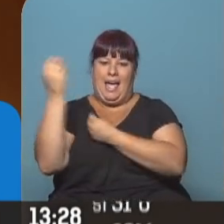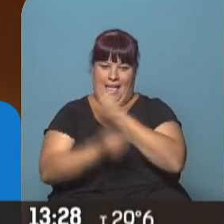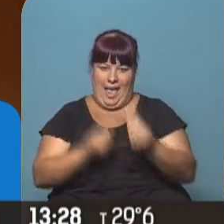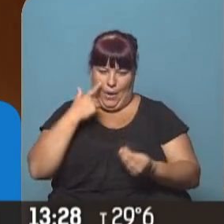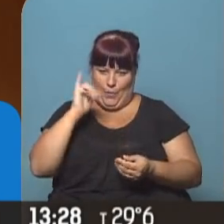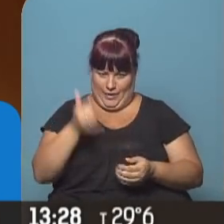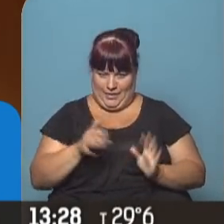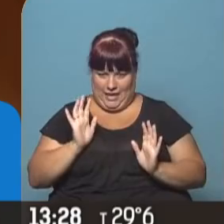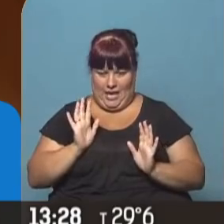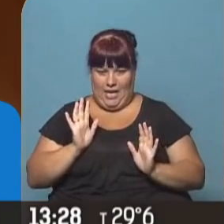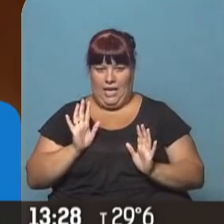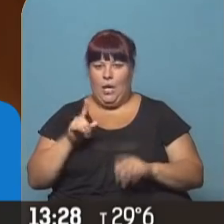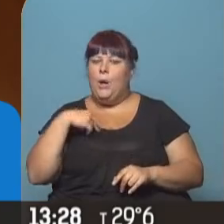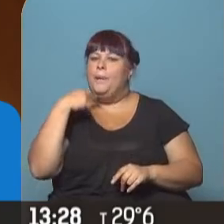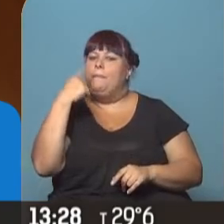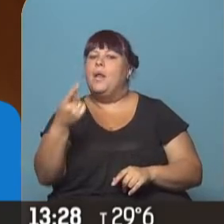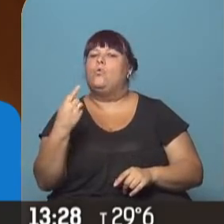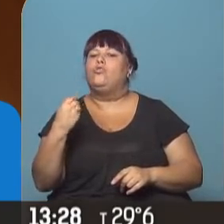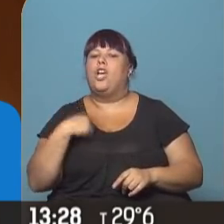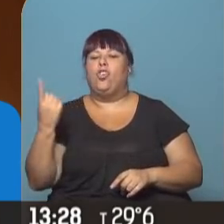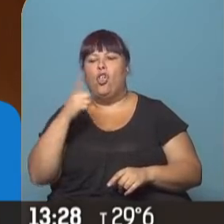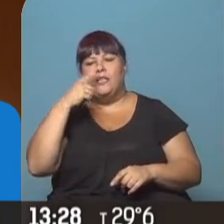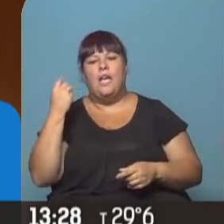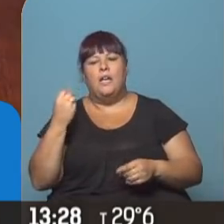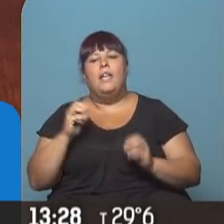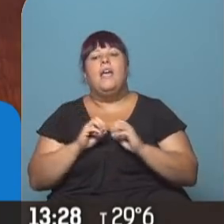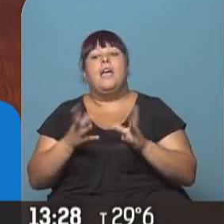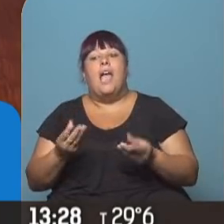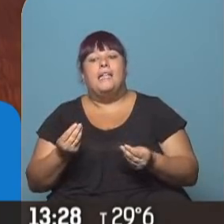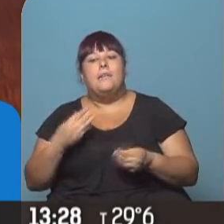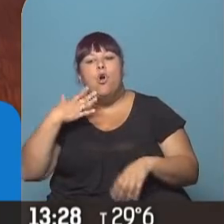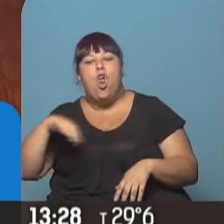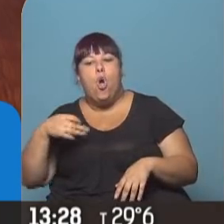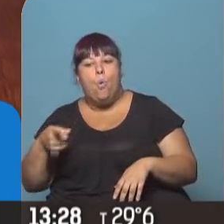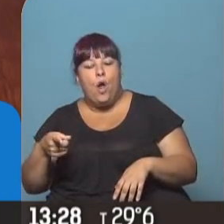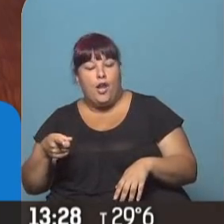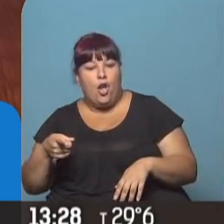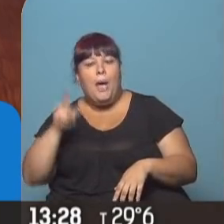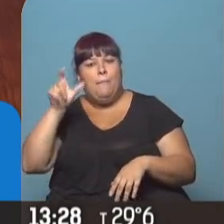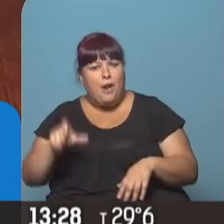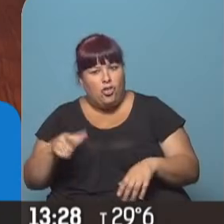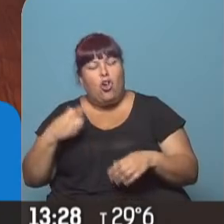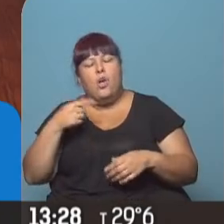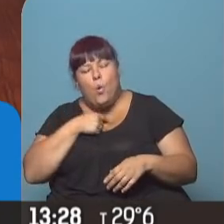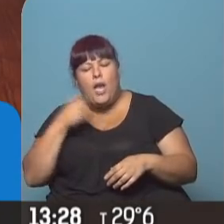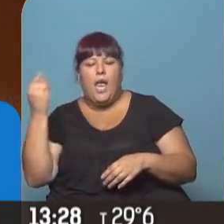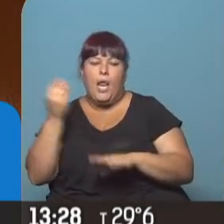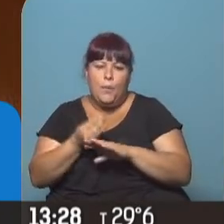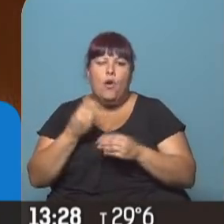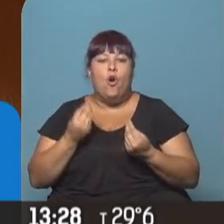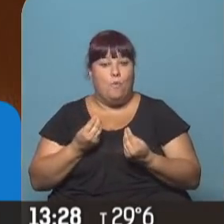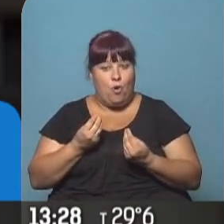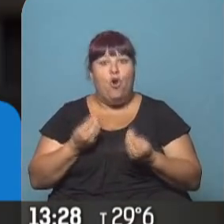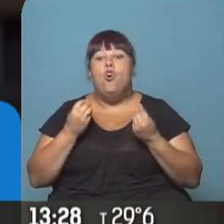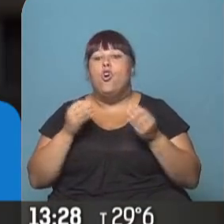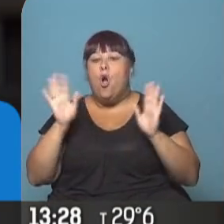migrantes. Una pregunta que tenemos que hacernos como Estado es, ¿qué vamos a hacer con los buenos? Con las personas de buena voluntad que llegan aquí.